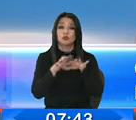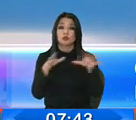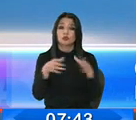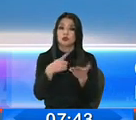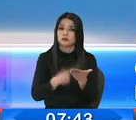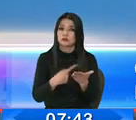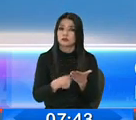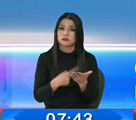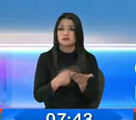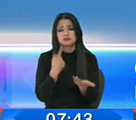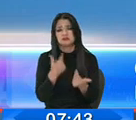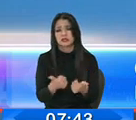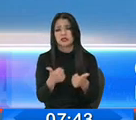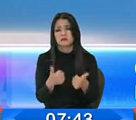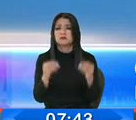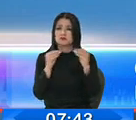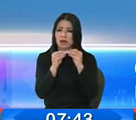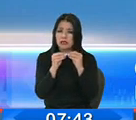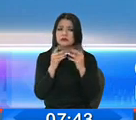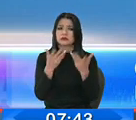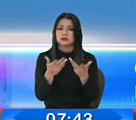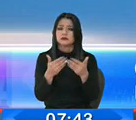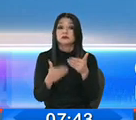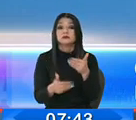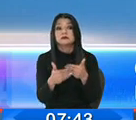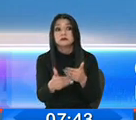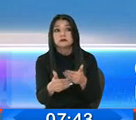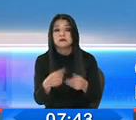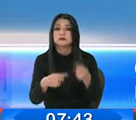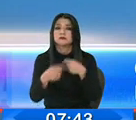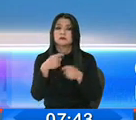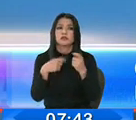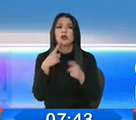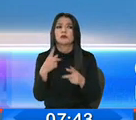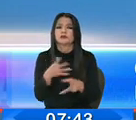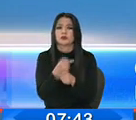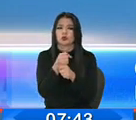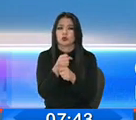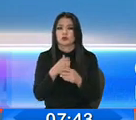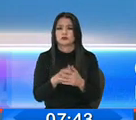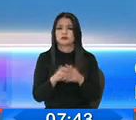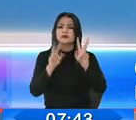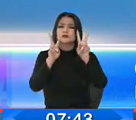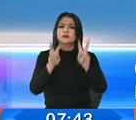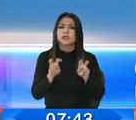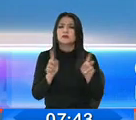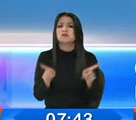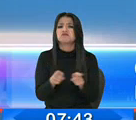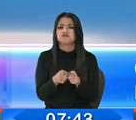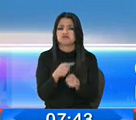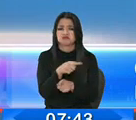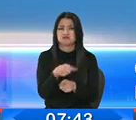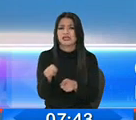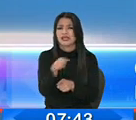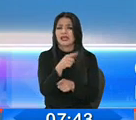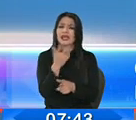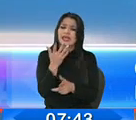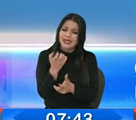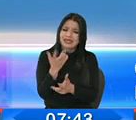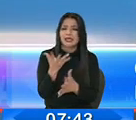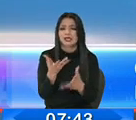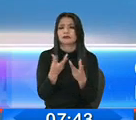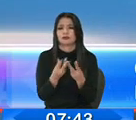discutirlos a efectos de generar previsibilidad a los operadores de comercio. Entonces, quedan muy pocos temas en los que les denominan irritantes, pero